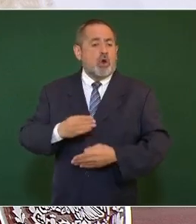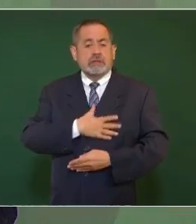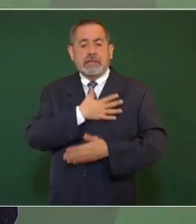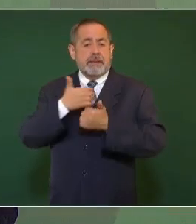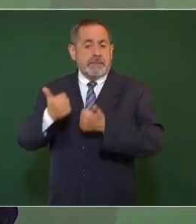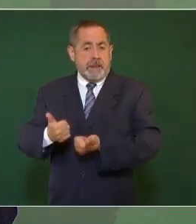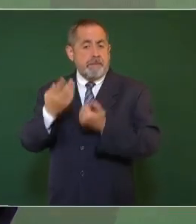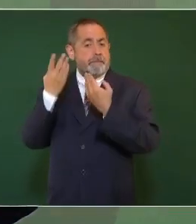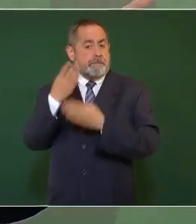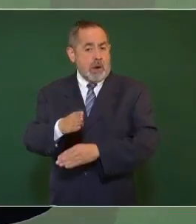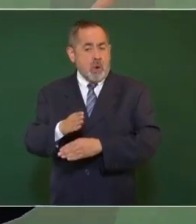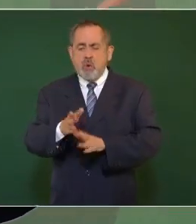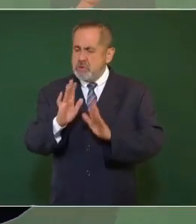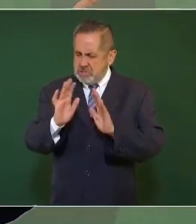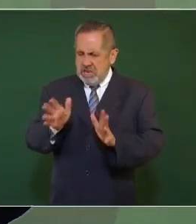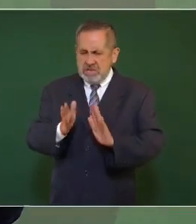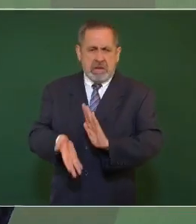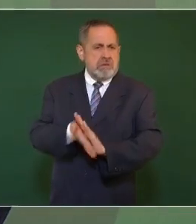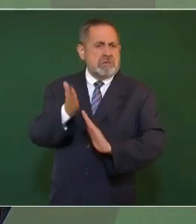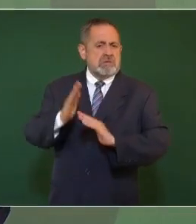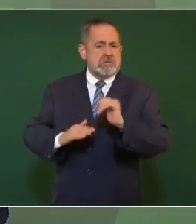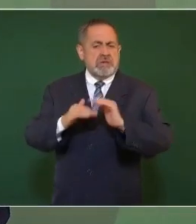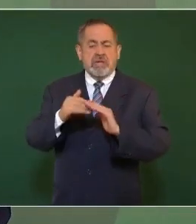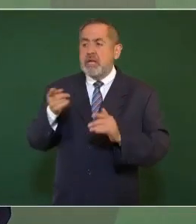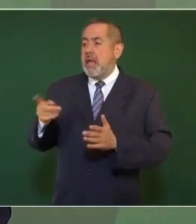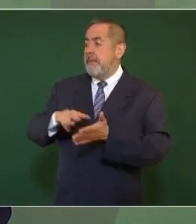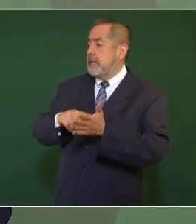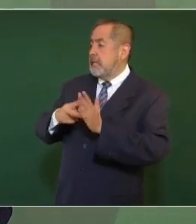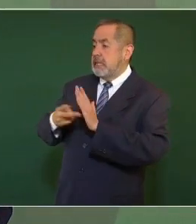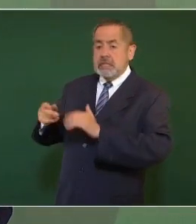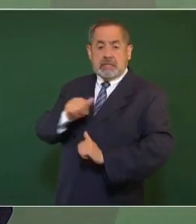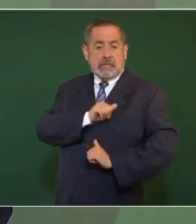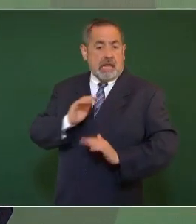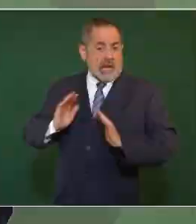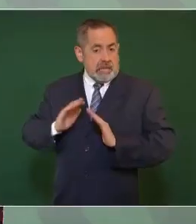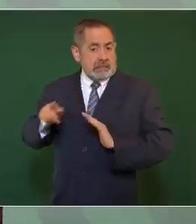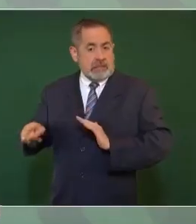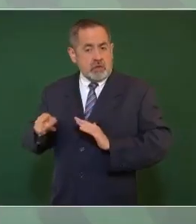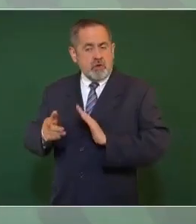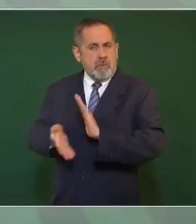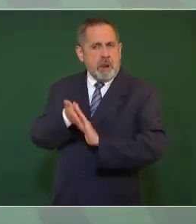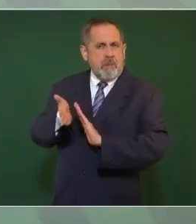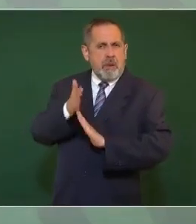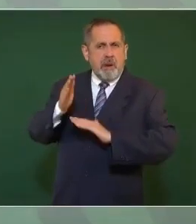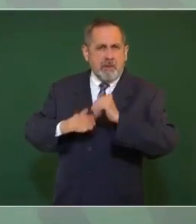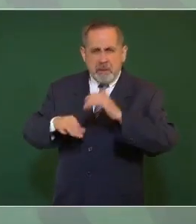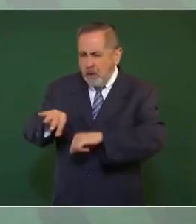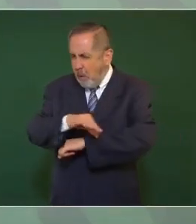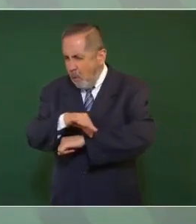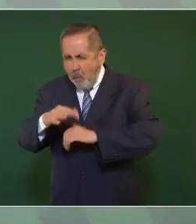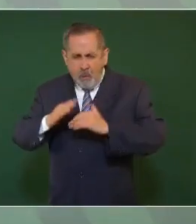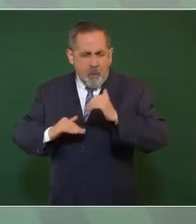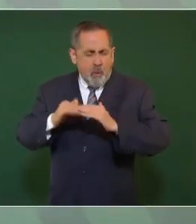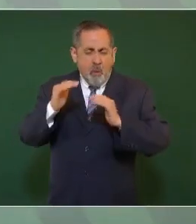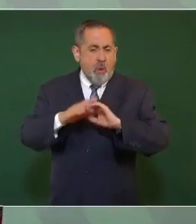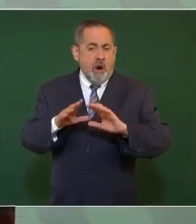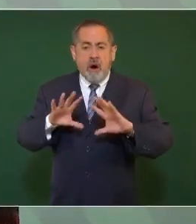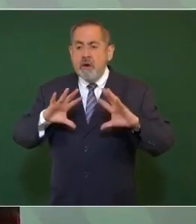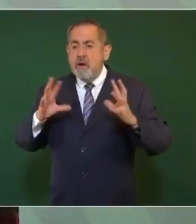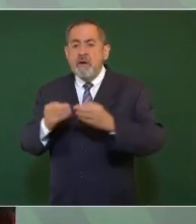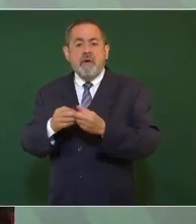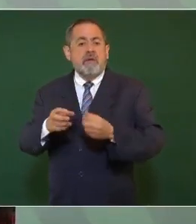Bienestar construidas por los ingenieros militares. Y 30 millones con su